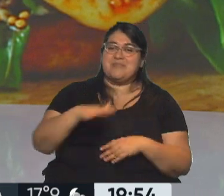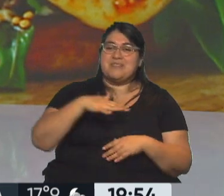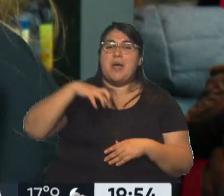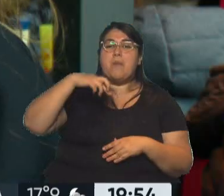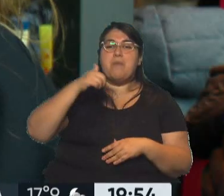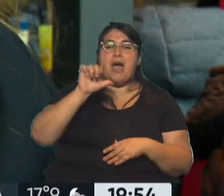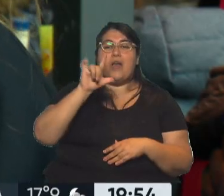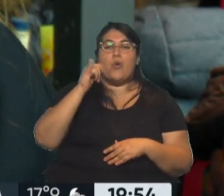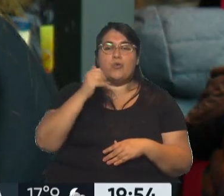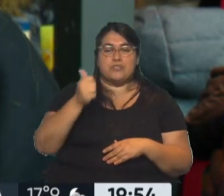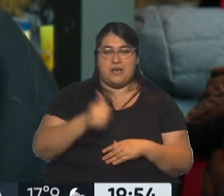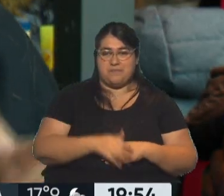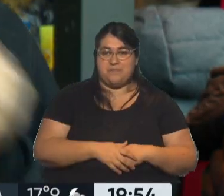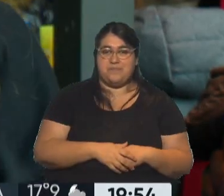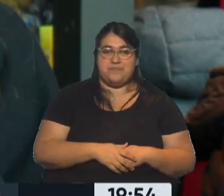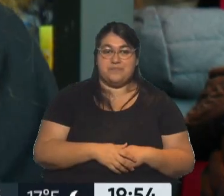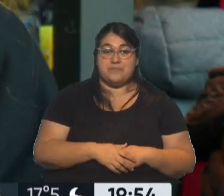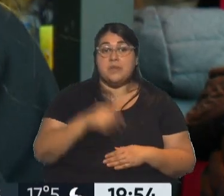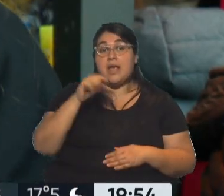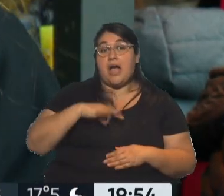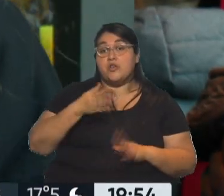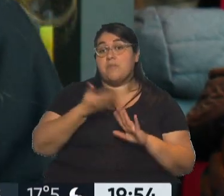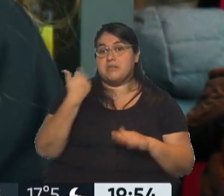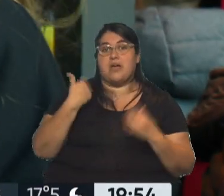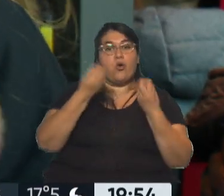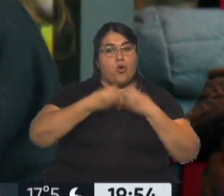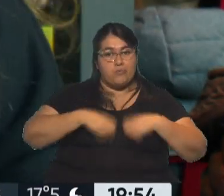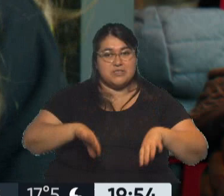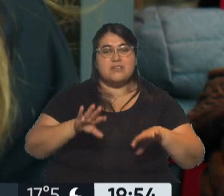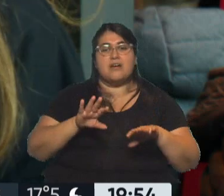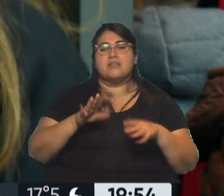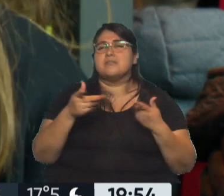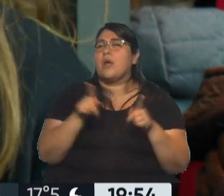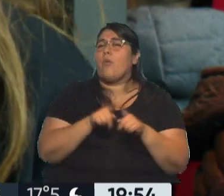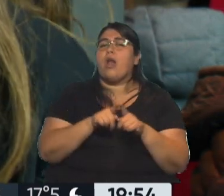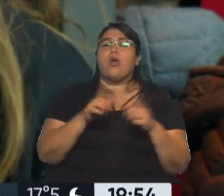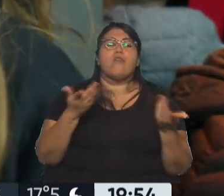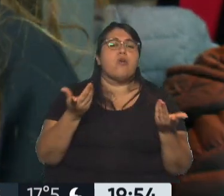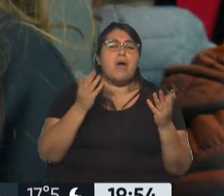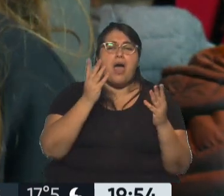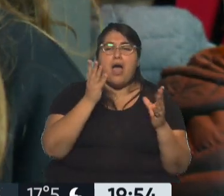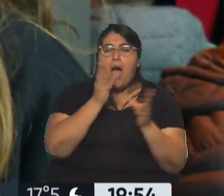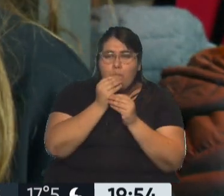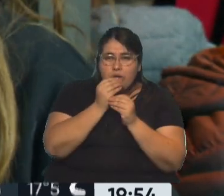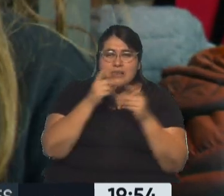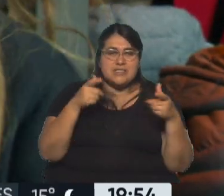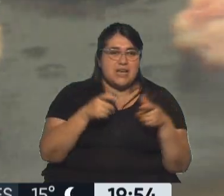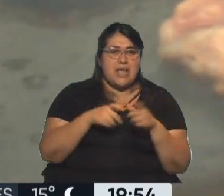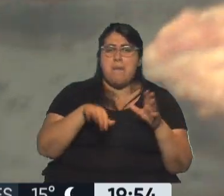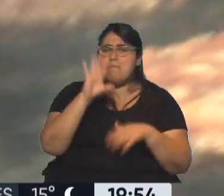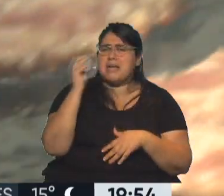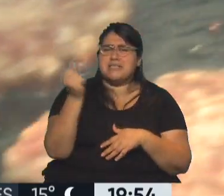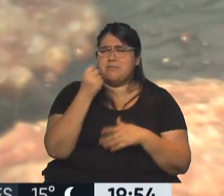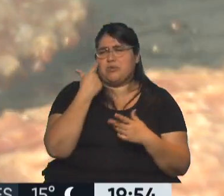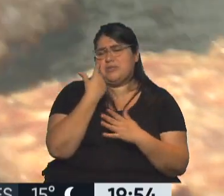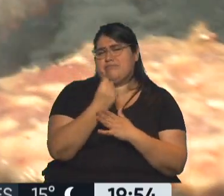Palooza. El Burger Palooza arrancó el año pasado como una juntada de las hamburgueserías más importantes de Capital Federal y